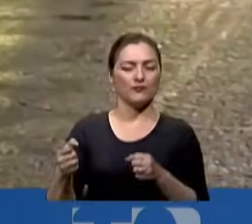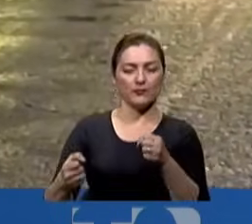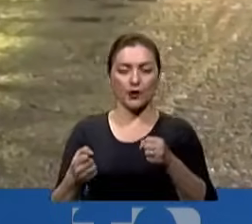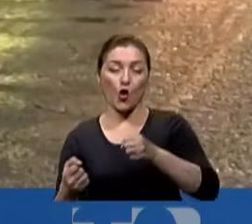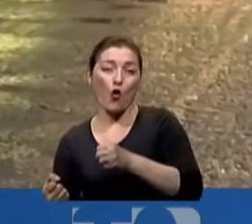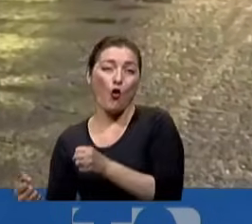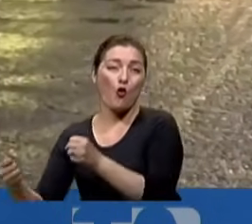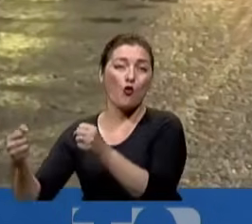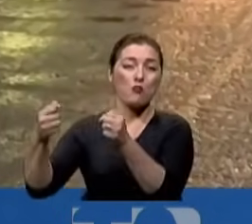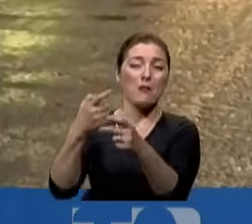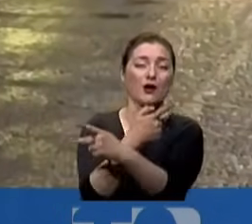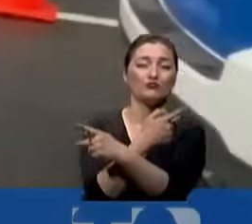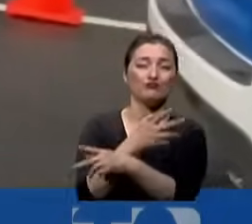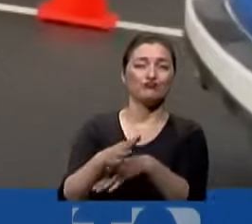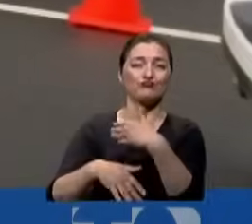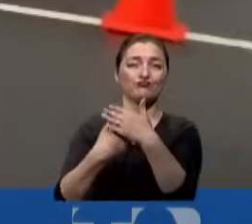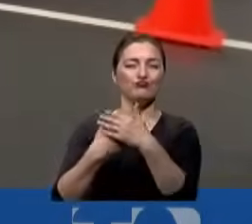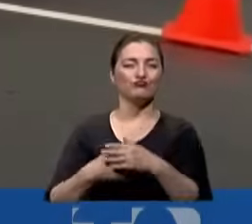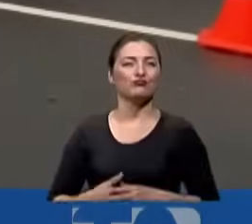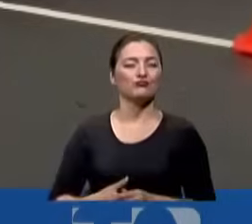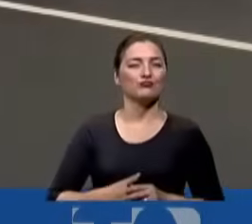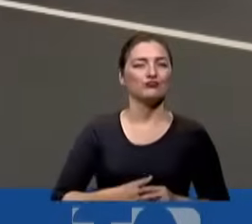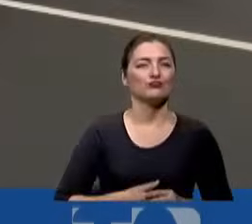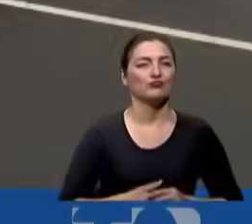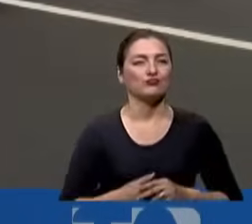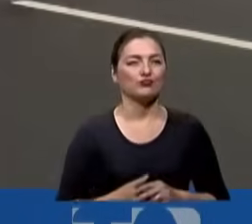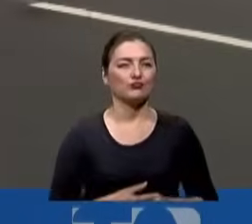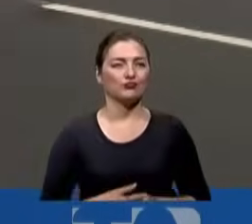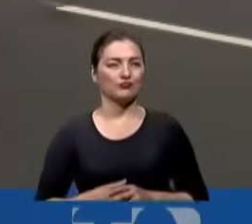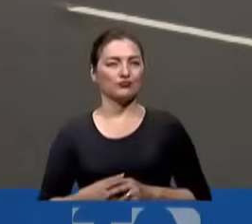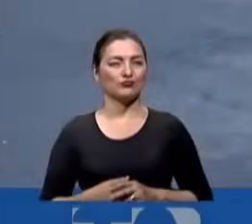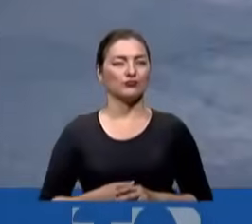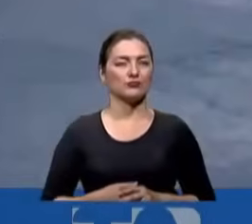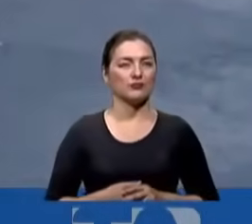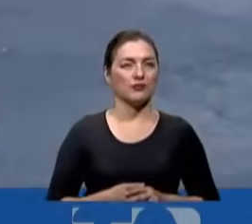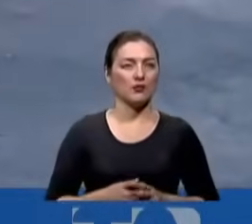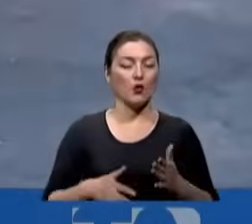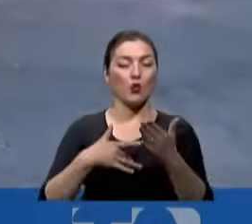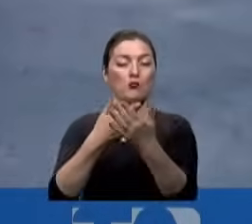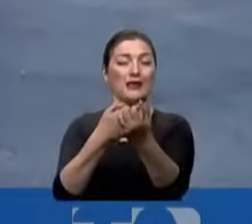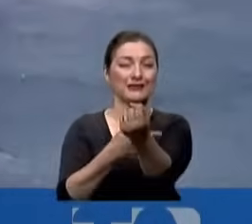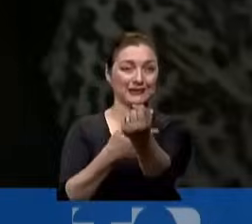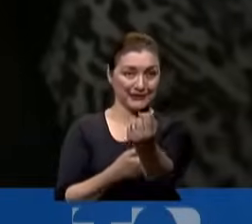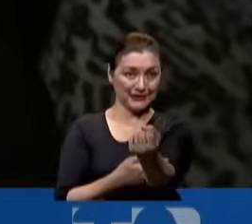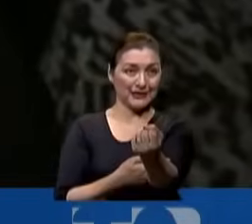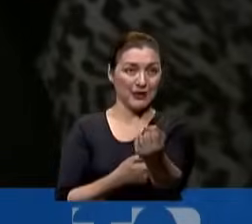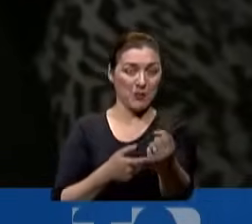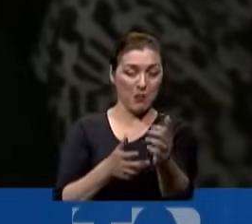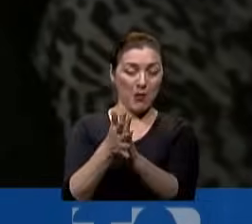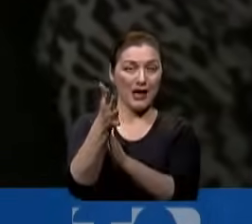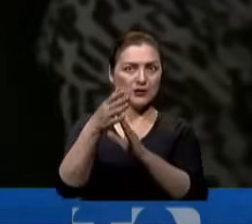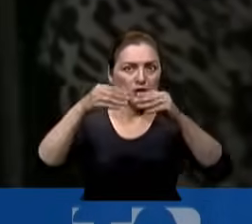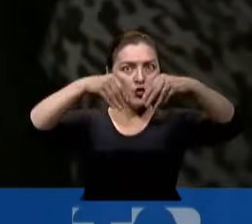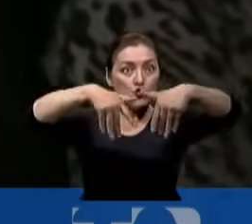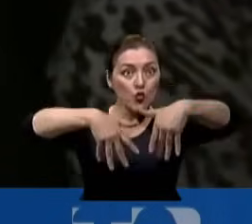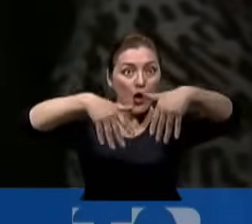en el sector es peligrosa para todos los automotores, principalmente para quienes llegan a exceso de velocidad. Cuando llueve